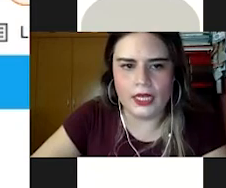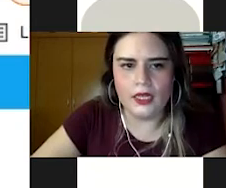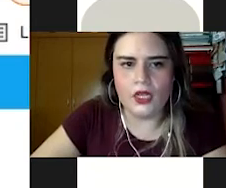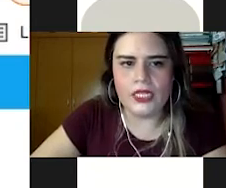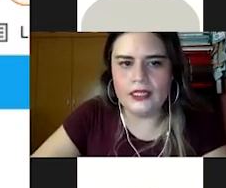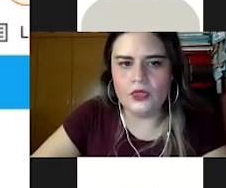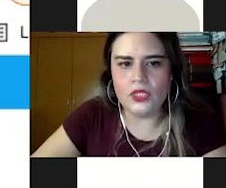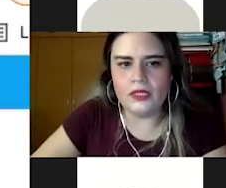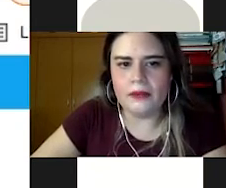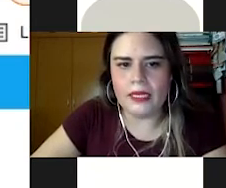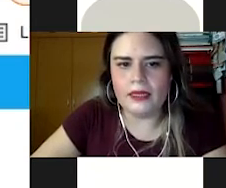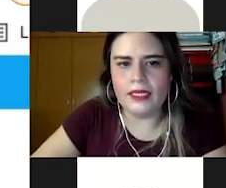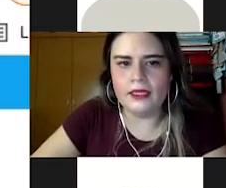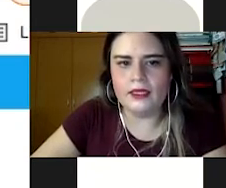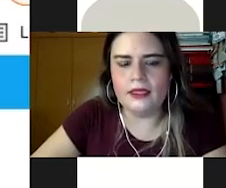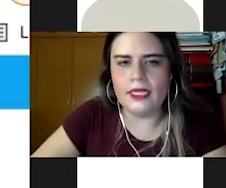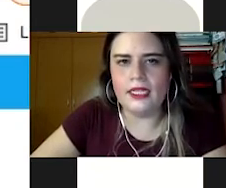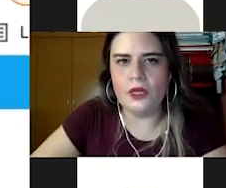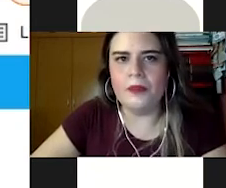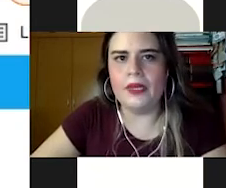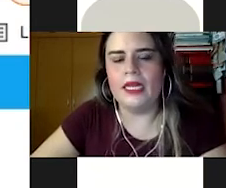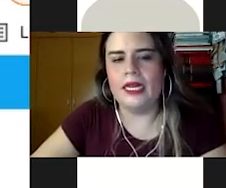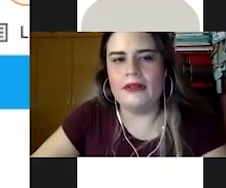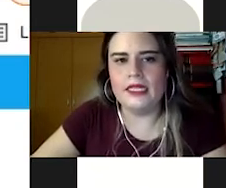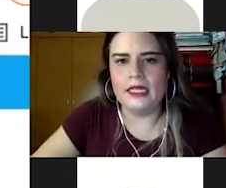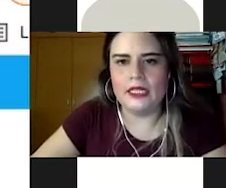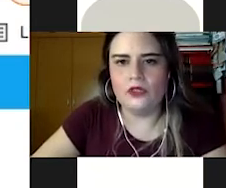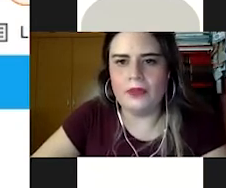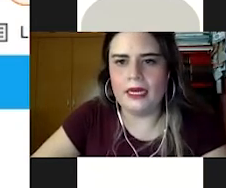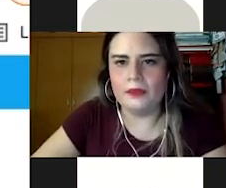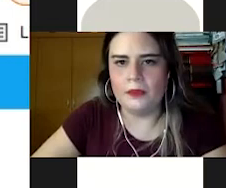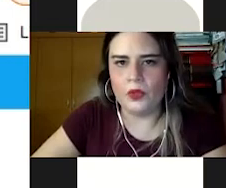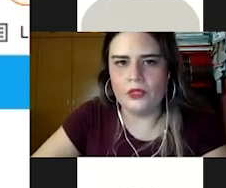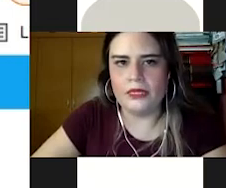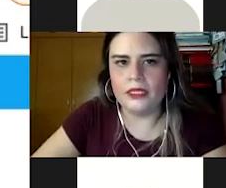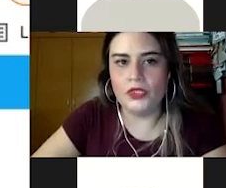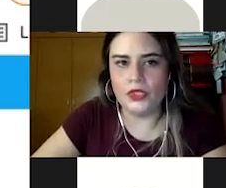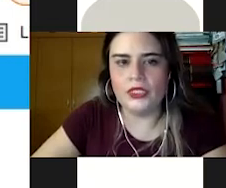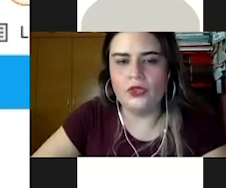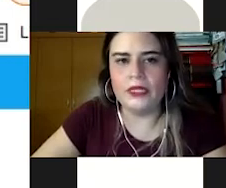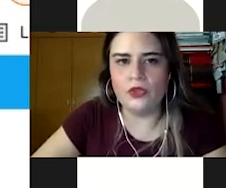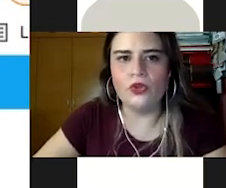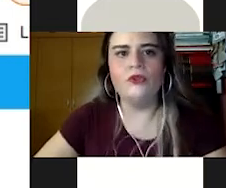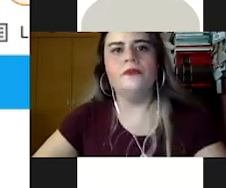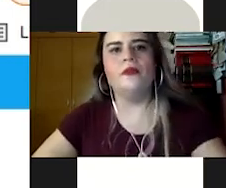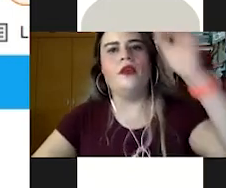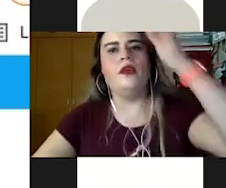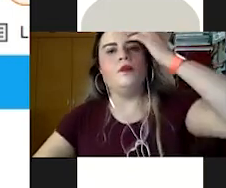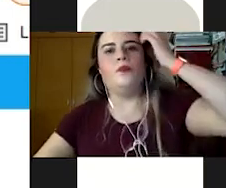crónica. Y así sucesivamente. Sí les voy a pedir que revisen esto para las próximas sesiones, sobre